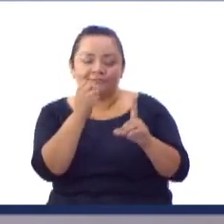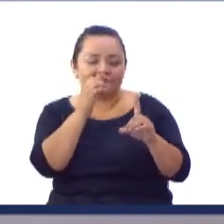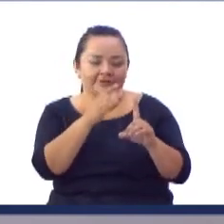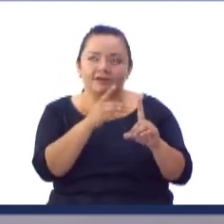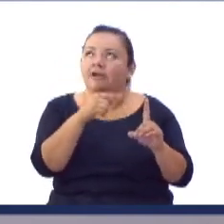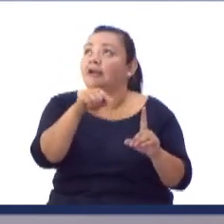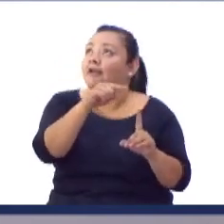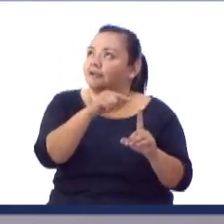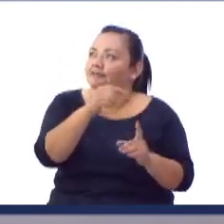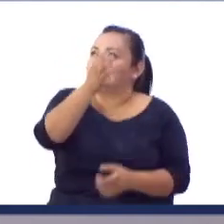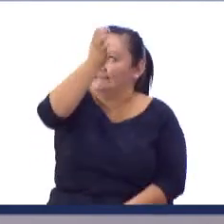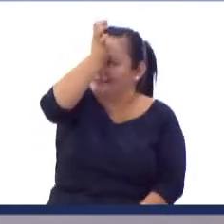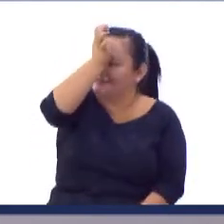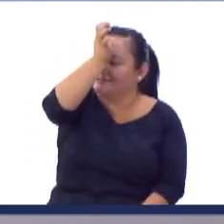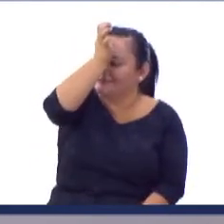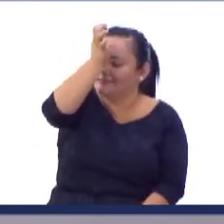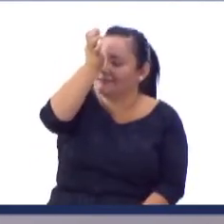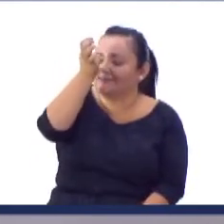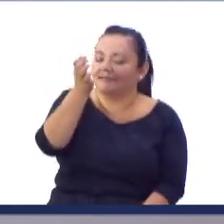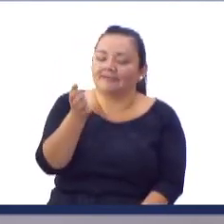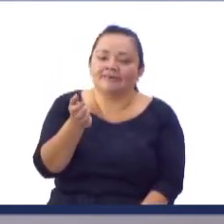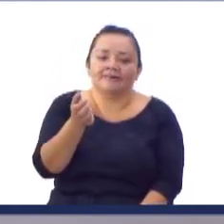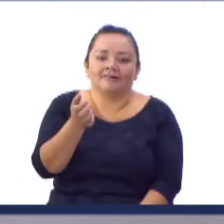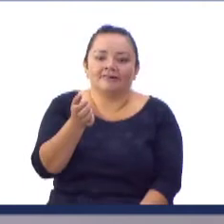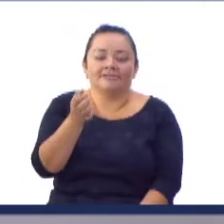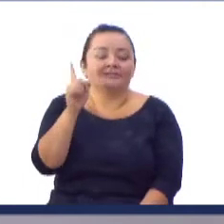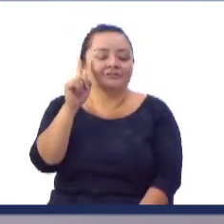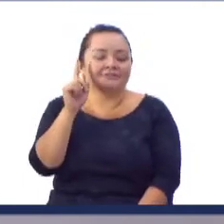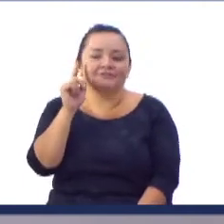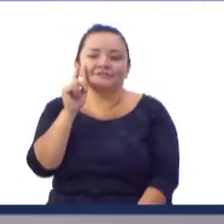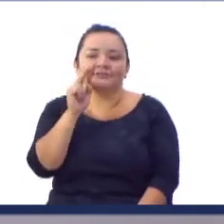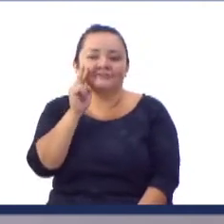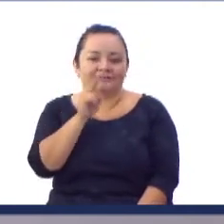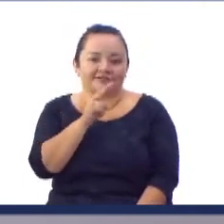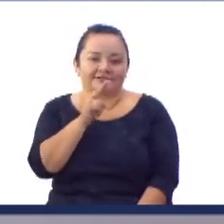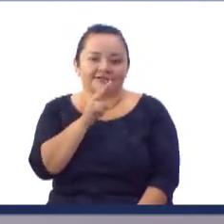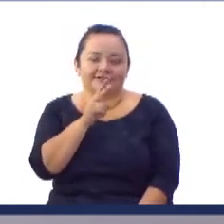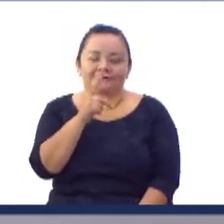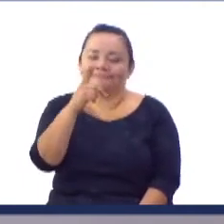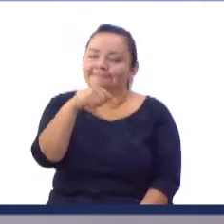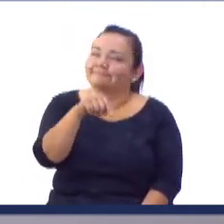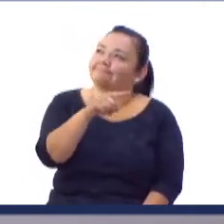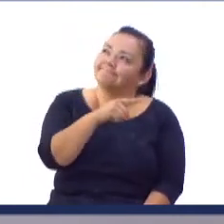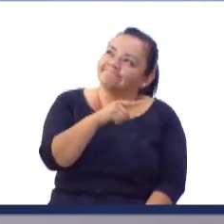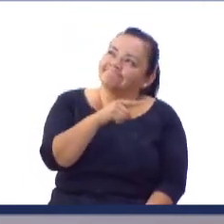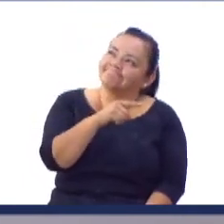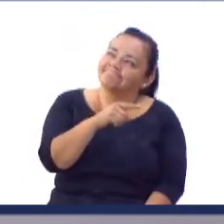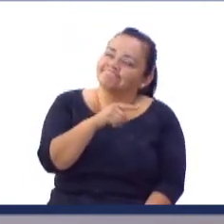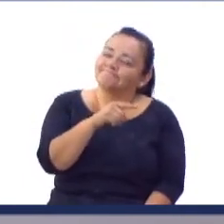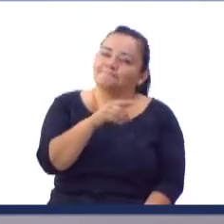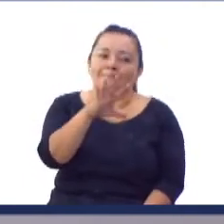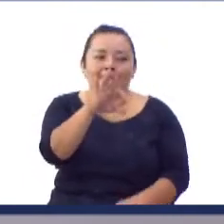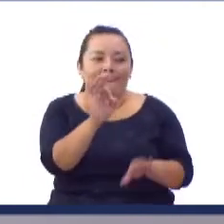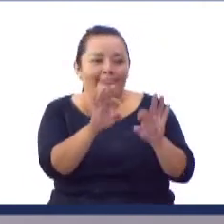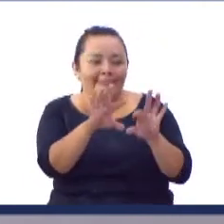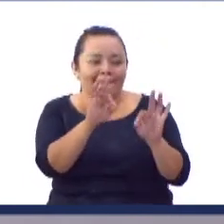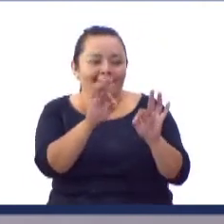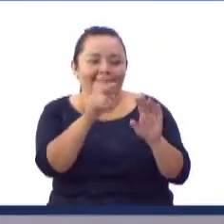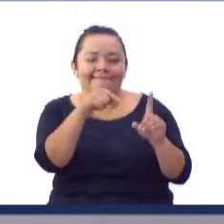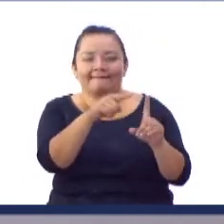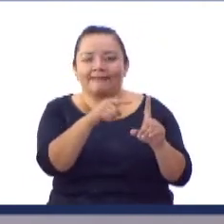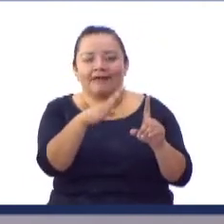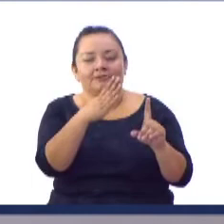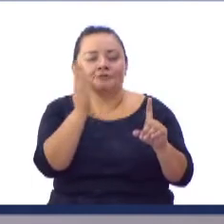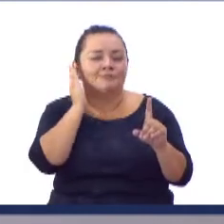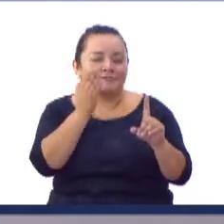de los errores que tenían los discípulos el señor estuvo hablando mira te estoy dejando un poquito al temple mante al temperamental